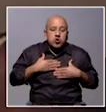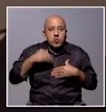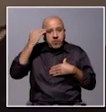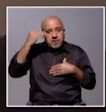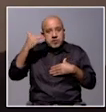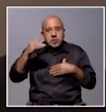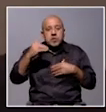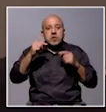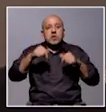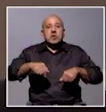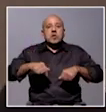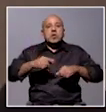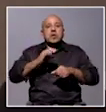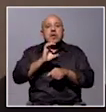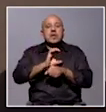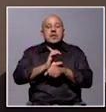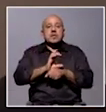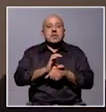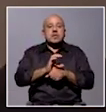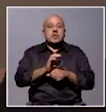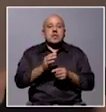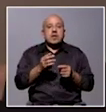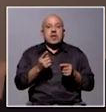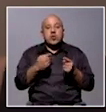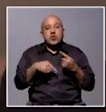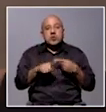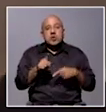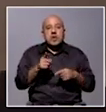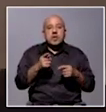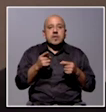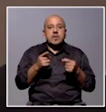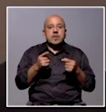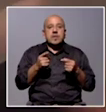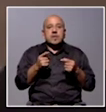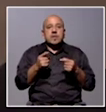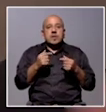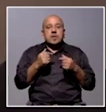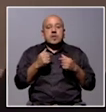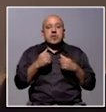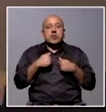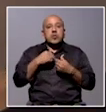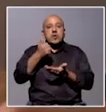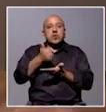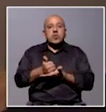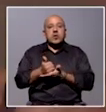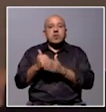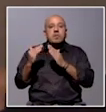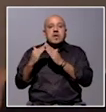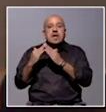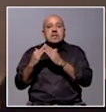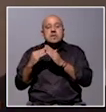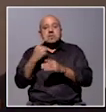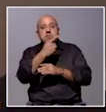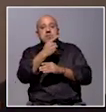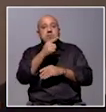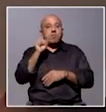puerta en el medio de una clase estoy estoy estoy en casa y alguien toca la